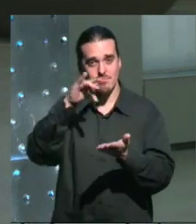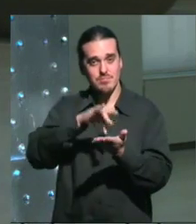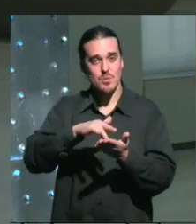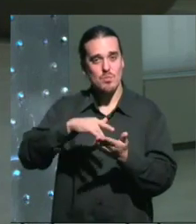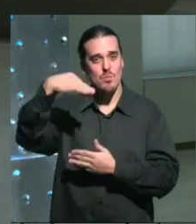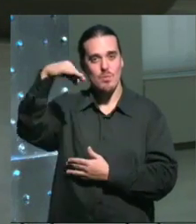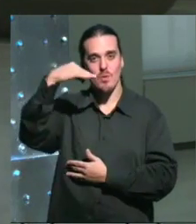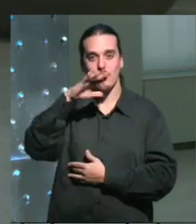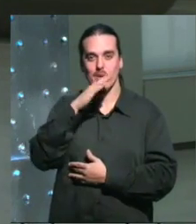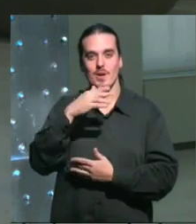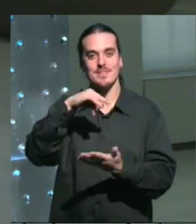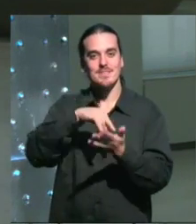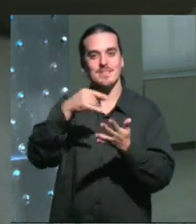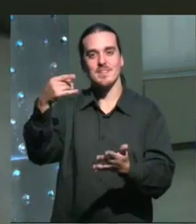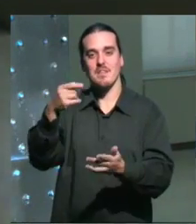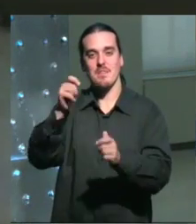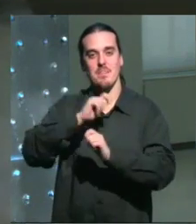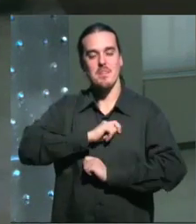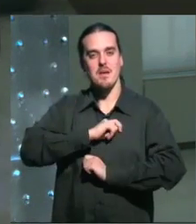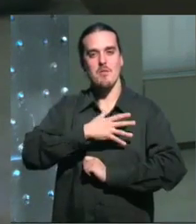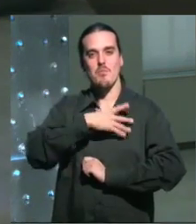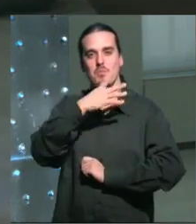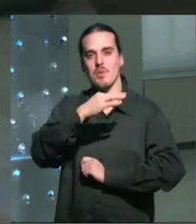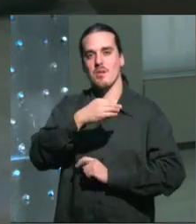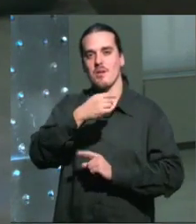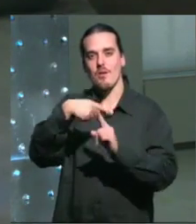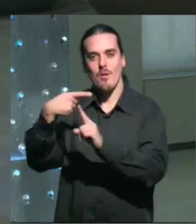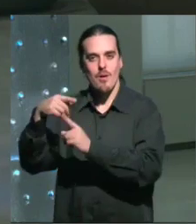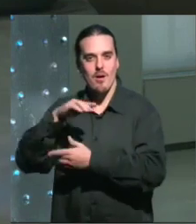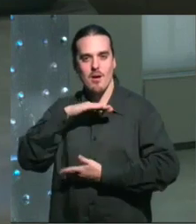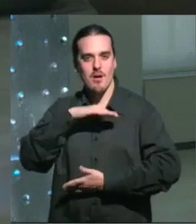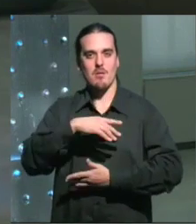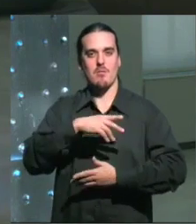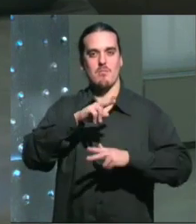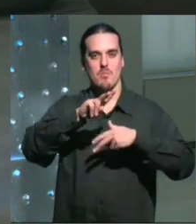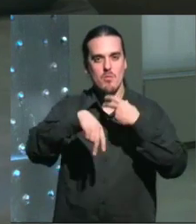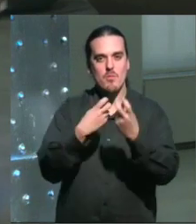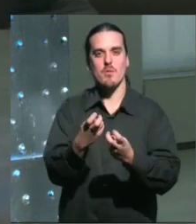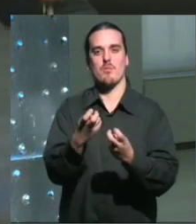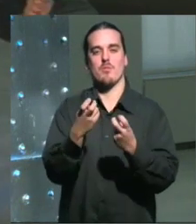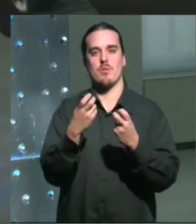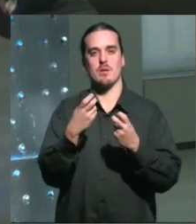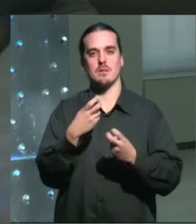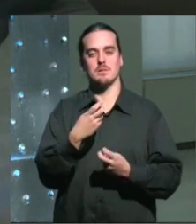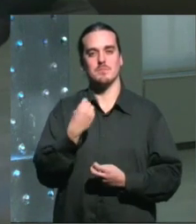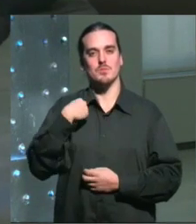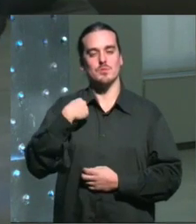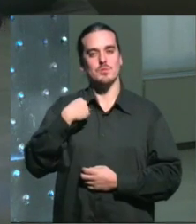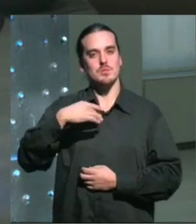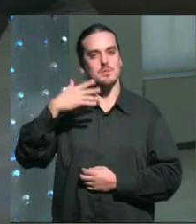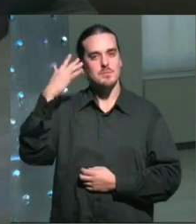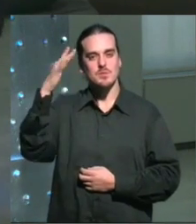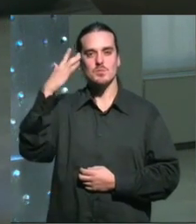condiciones propicias para que surja la innovación, el espíritu emprendedor, y una persona aquí, hoy,